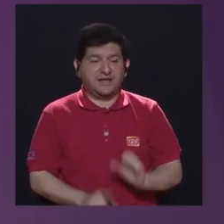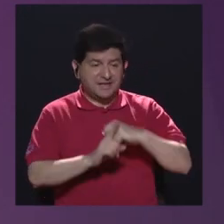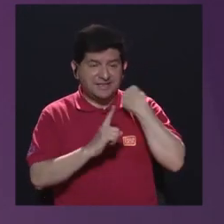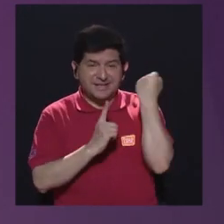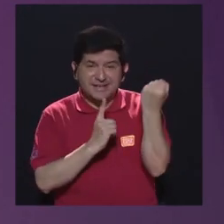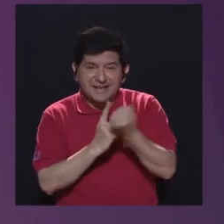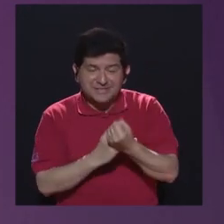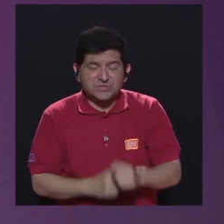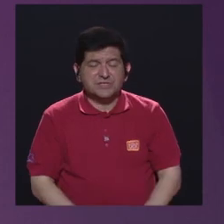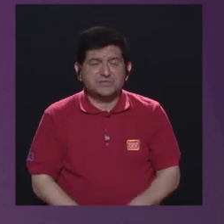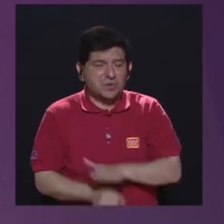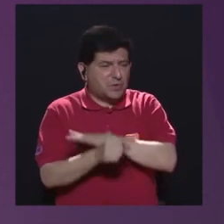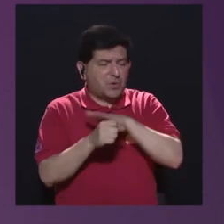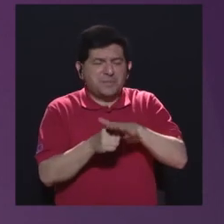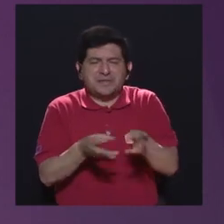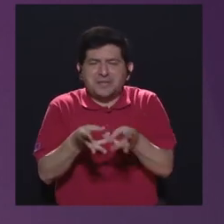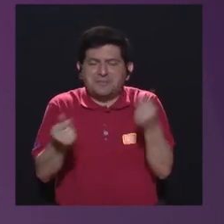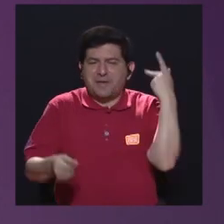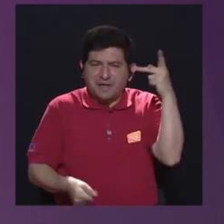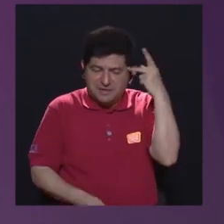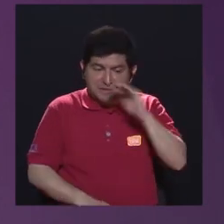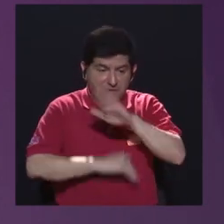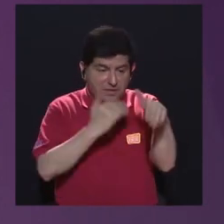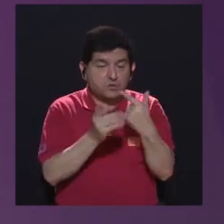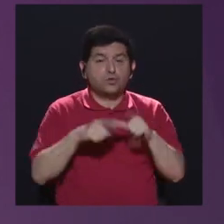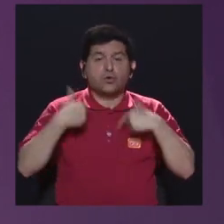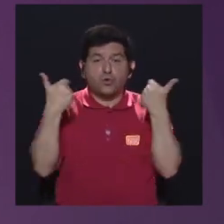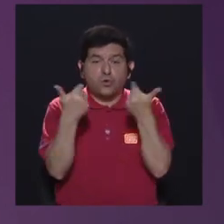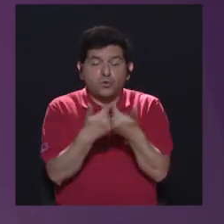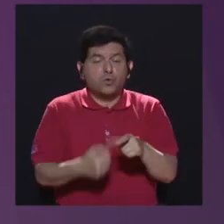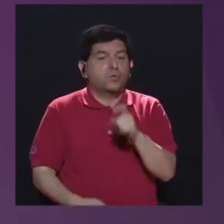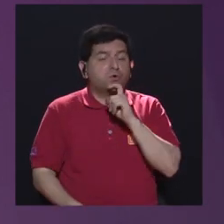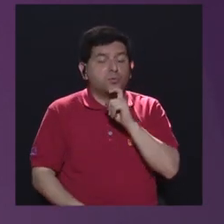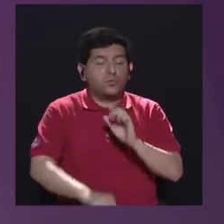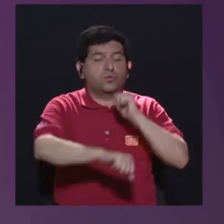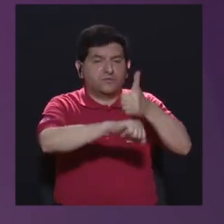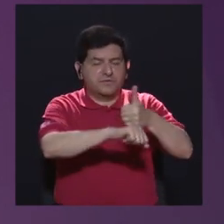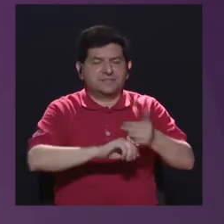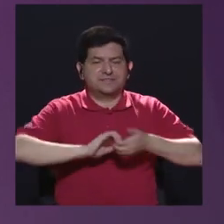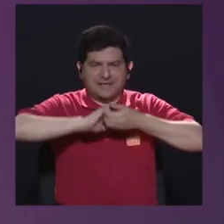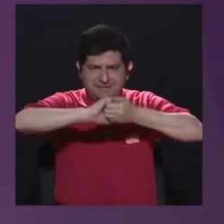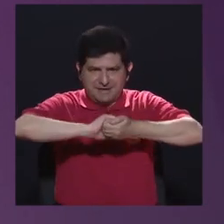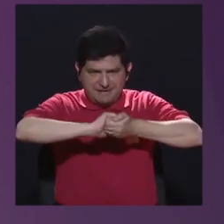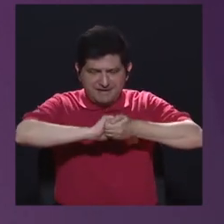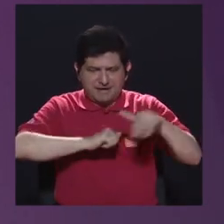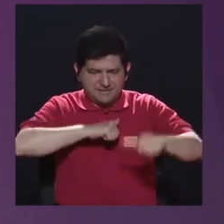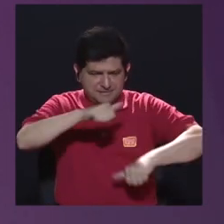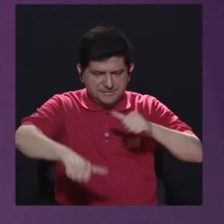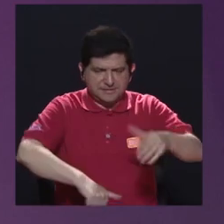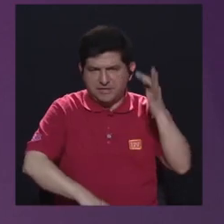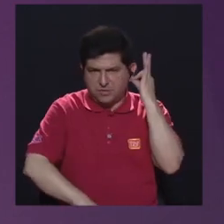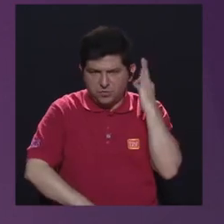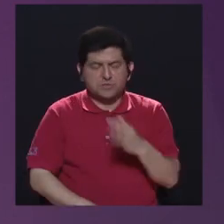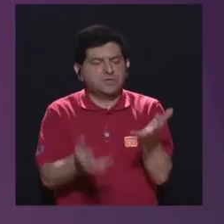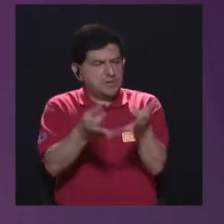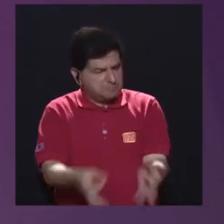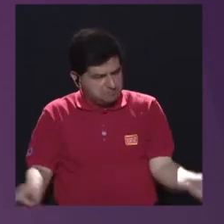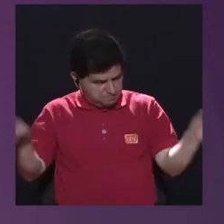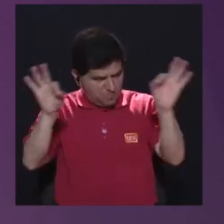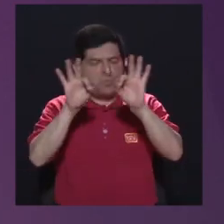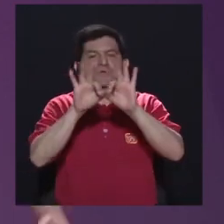es completamente despolitizada, entonces cualquier grupo social va a costar. Por eso creo que la alianza con el feminismo ha sido muy importante para